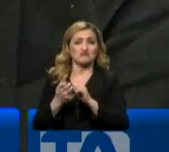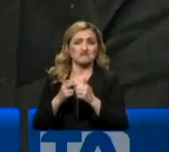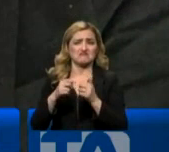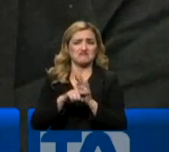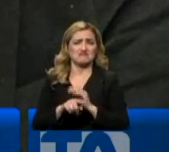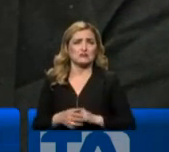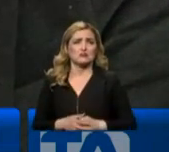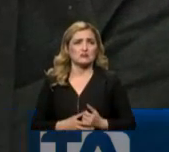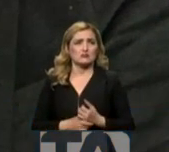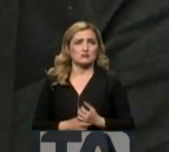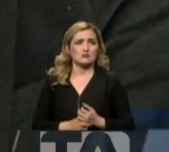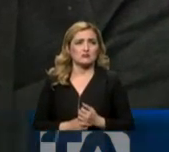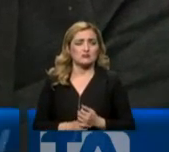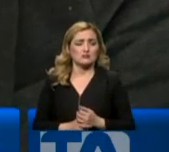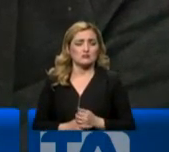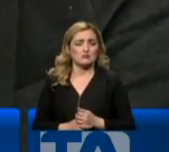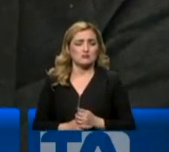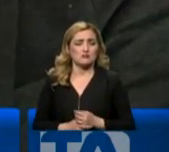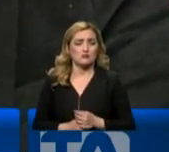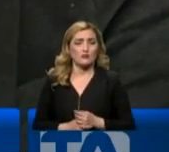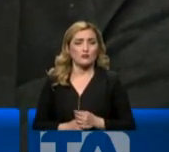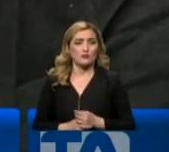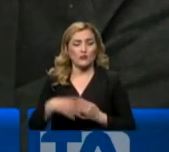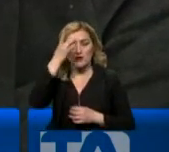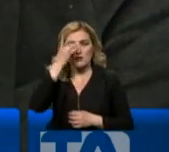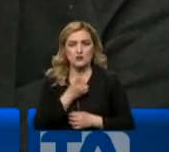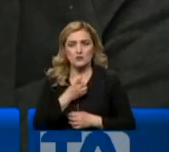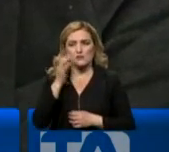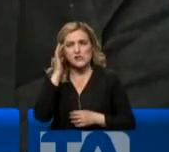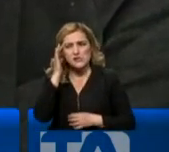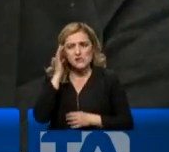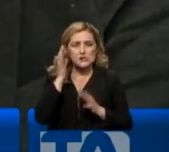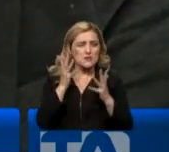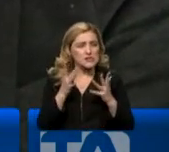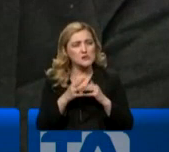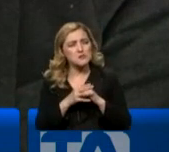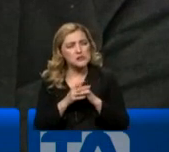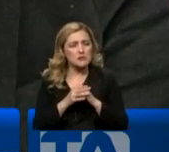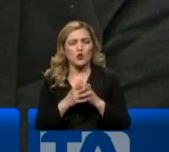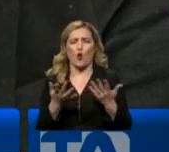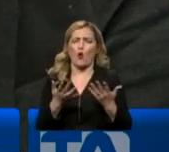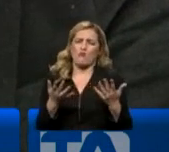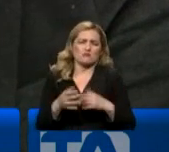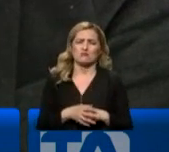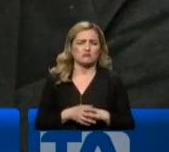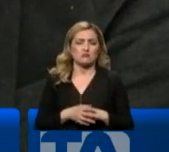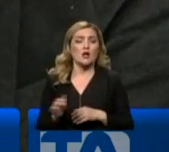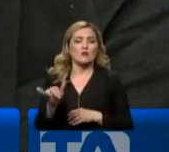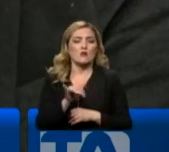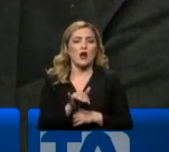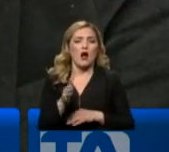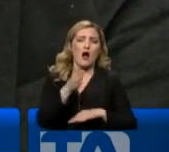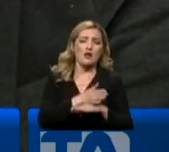efecto. Porque la decisión no ha sido un asunto de meditación. Igual que sucedió cuando decidimos retornar a la